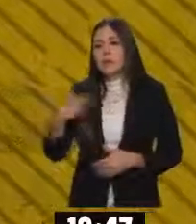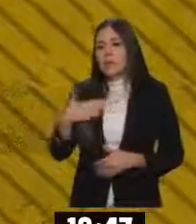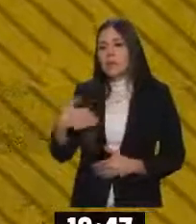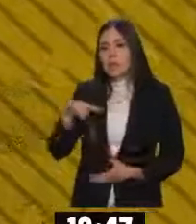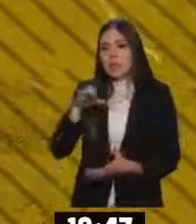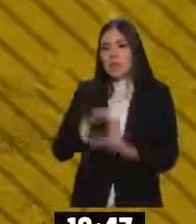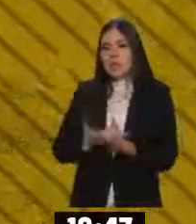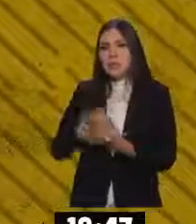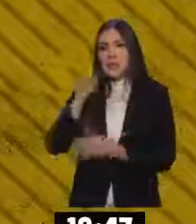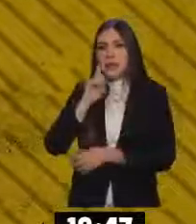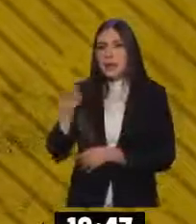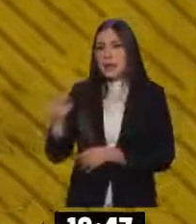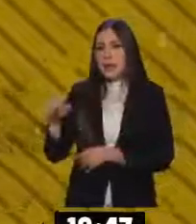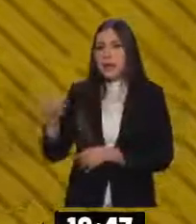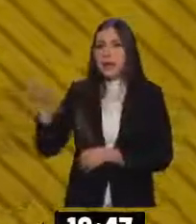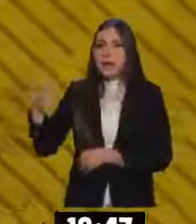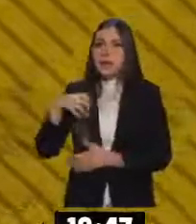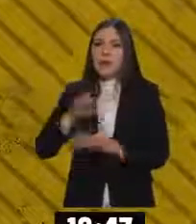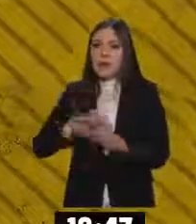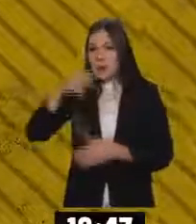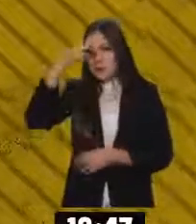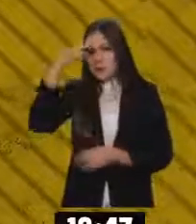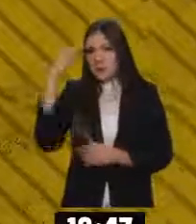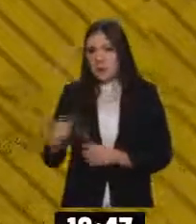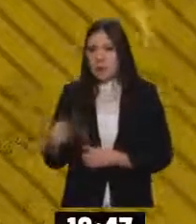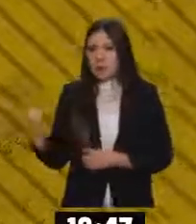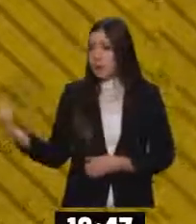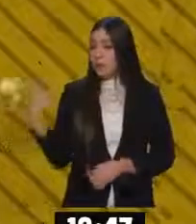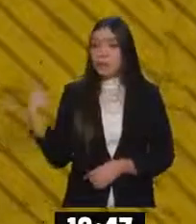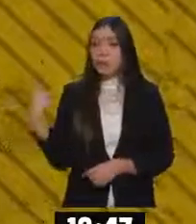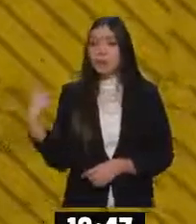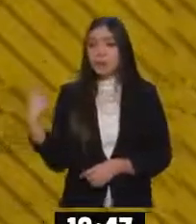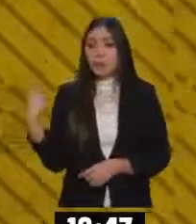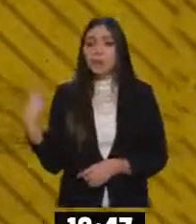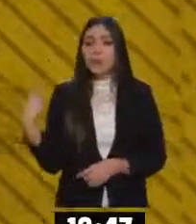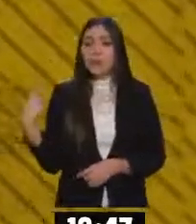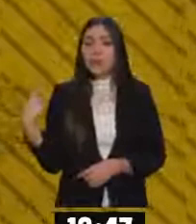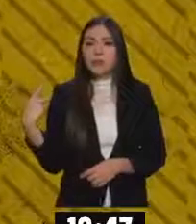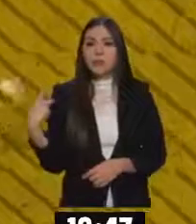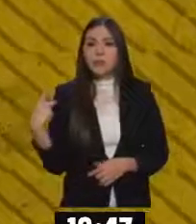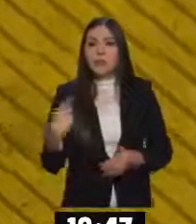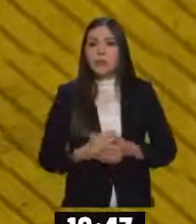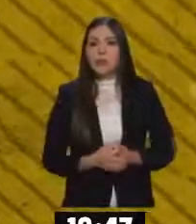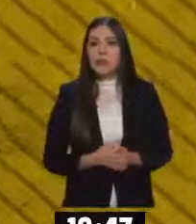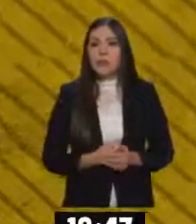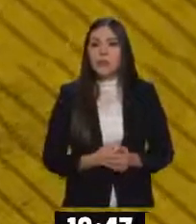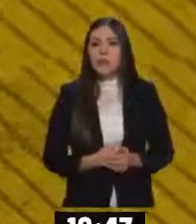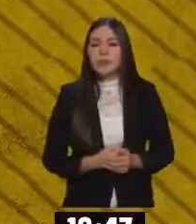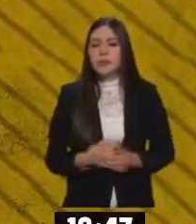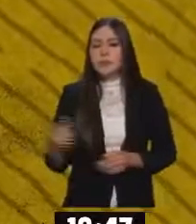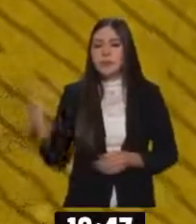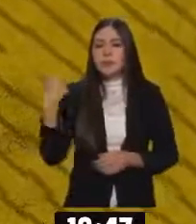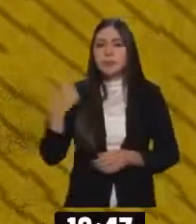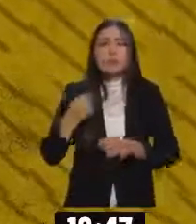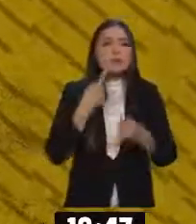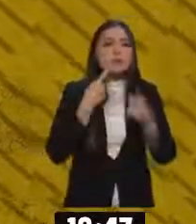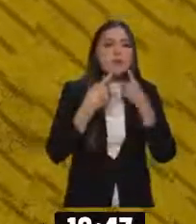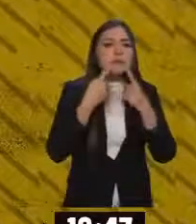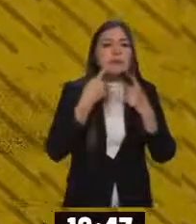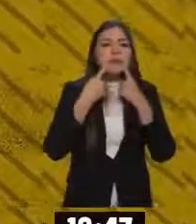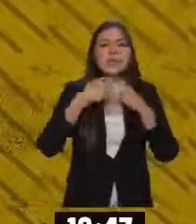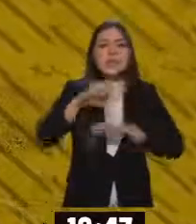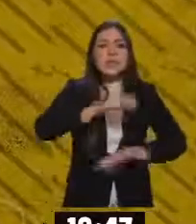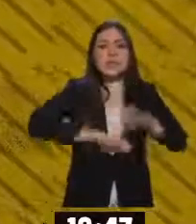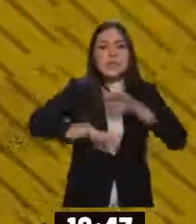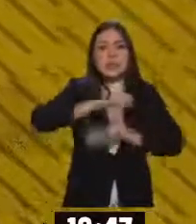Diana, que es una mexicana, y yo, relacionado con el consulado mexicano, arreglado